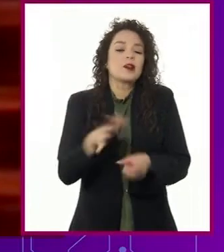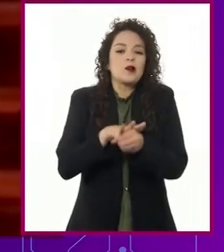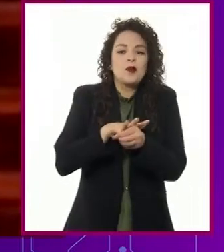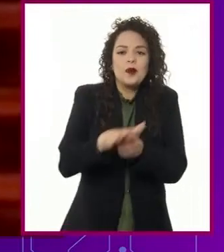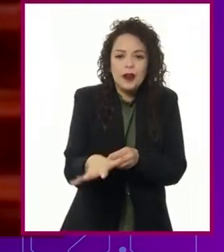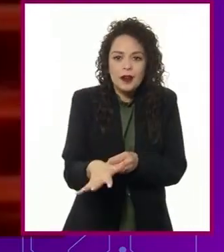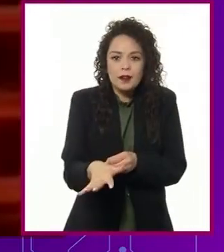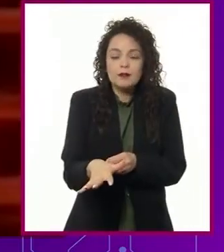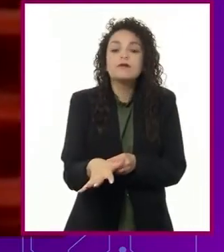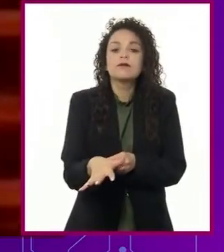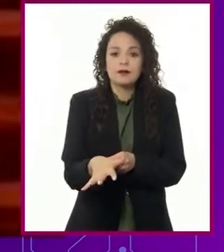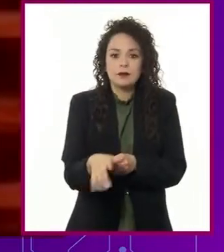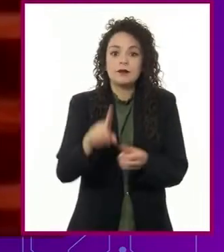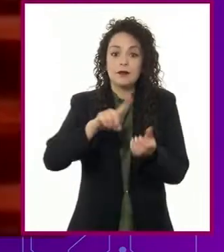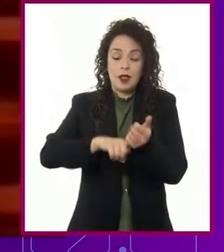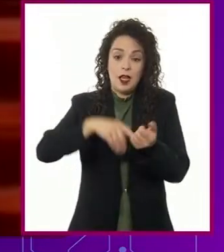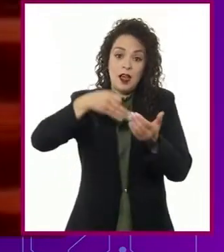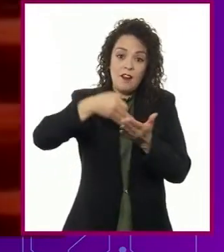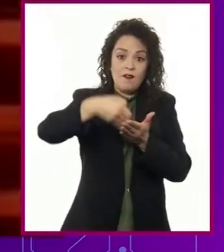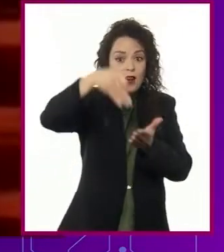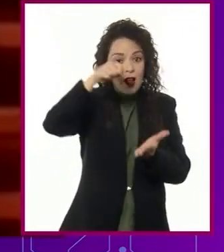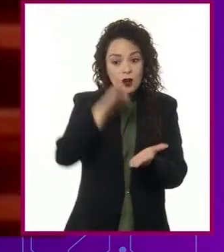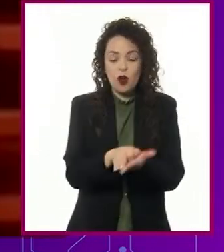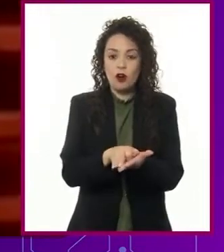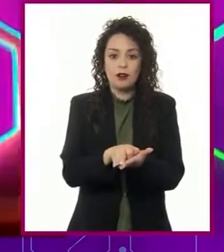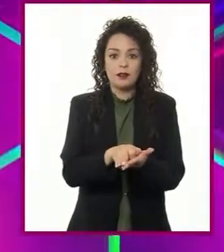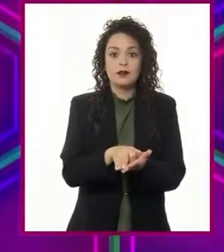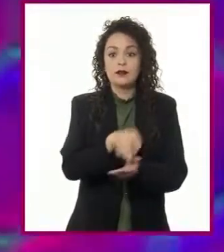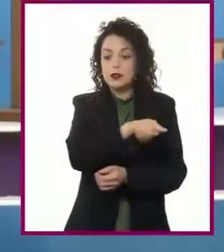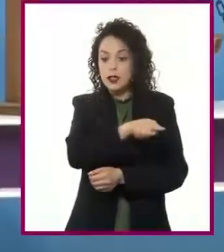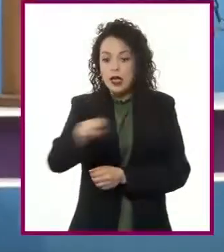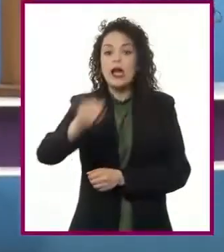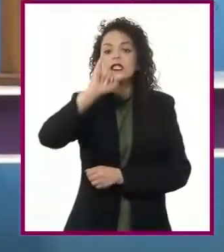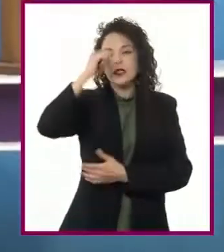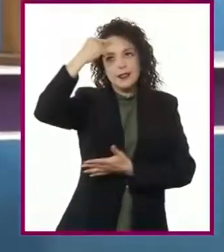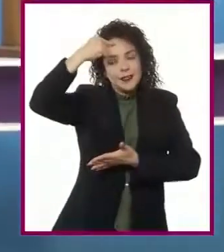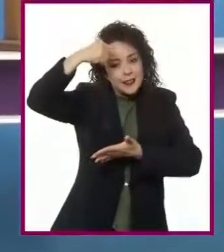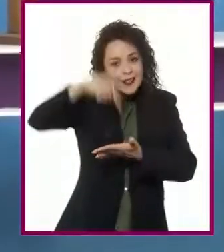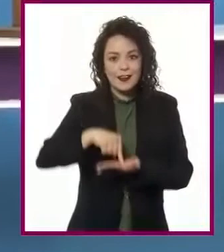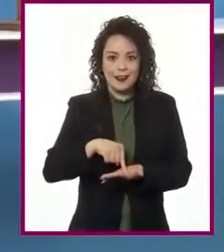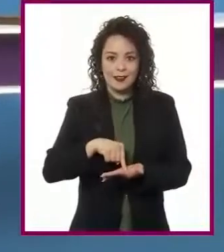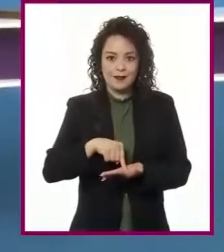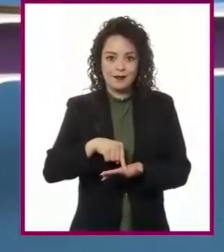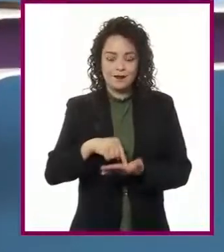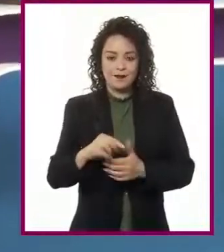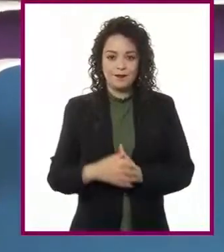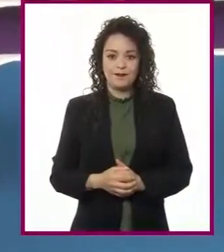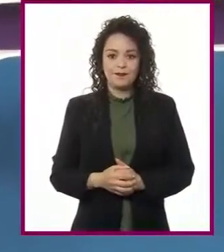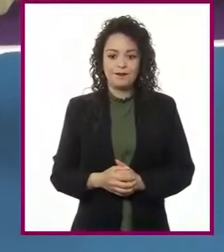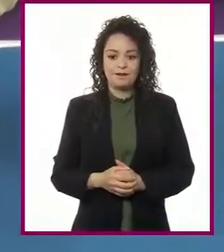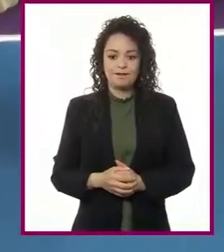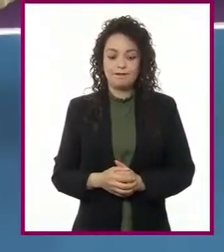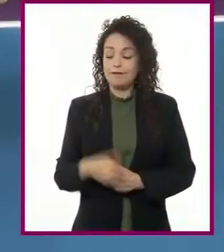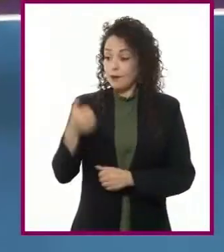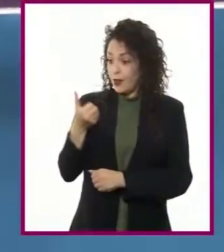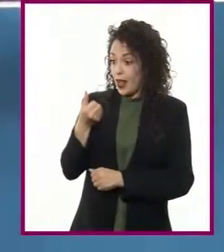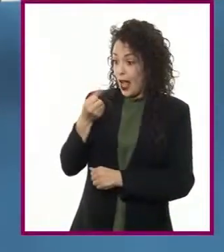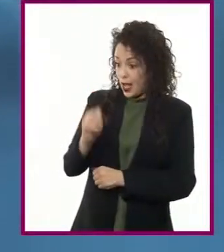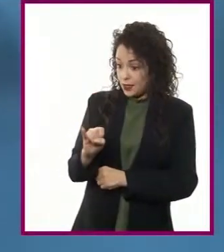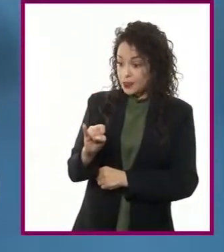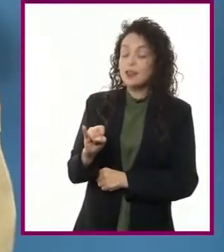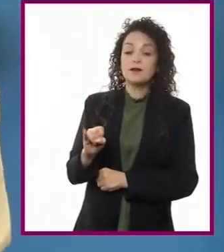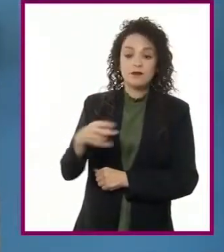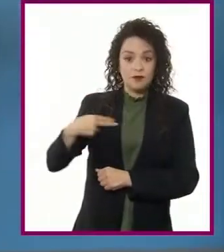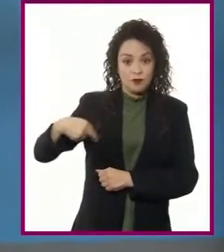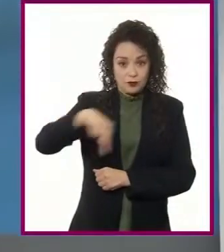de los valores, es decir, valores en los que ellos van a creer. Es así como nuestra identidad, en